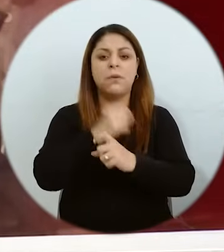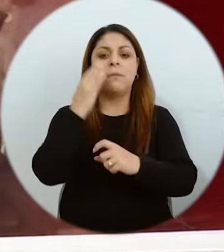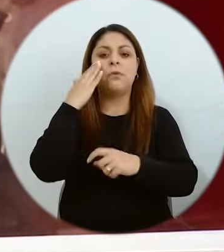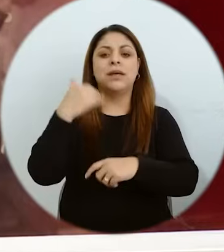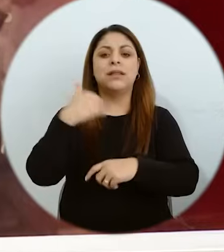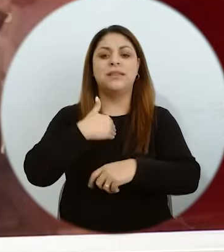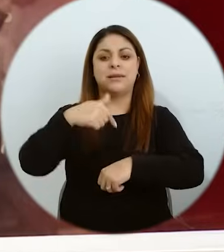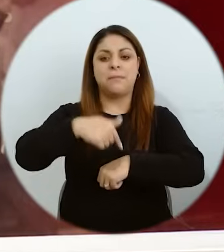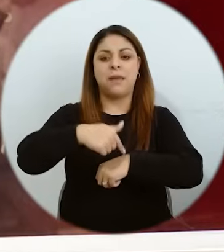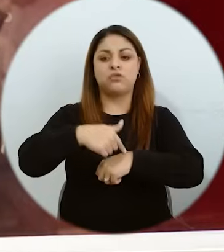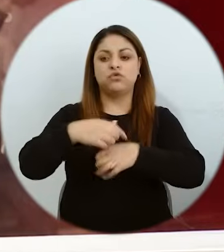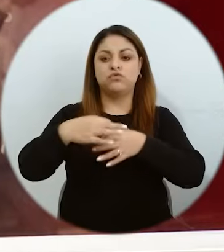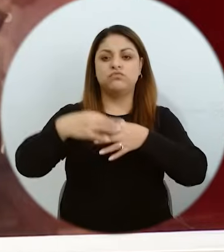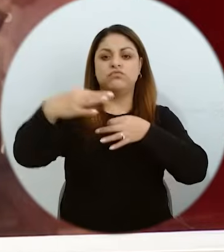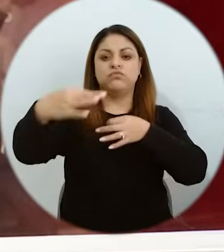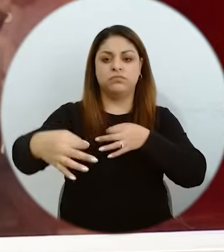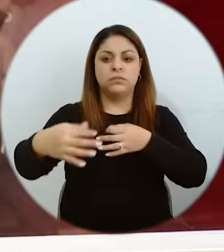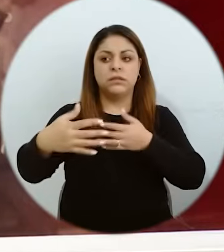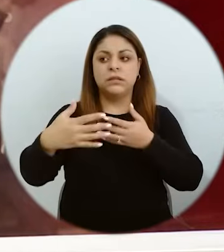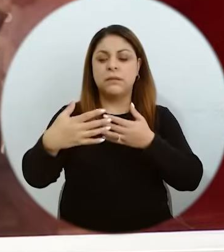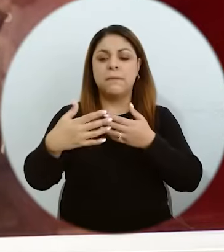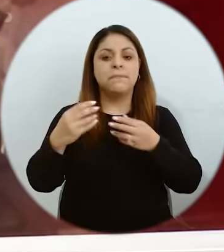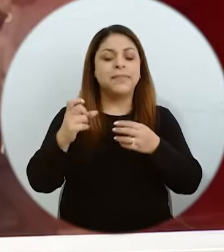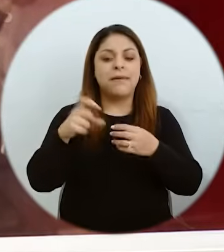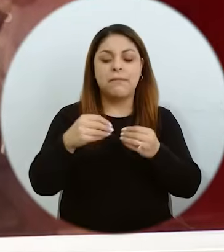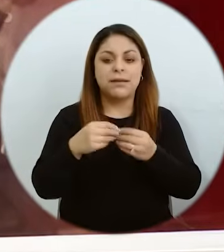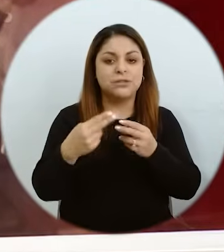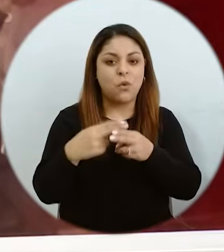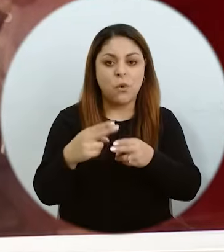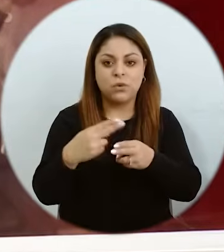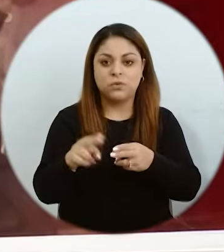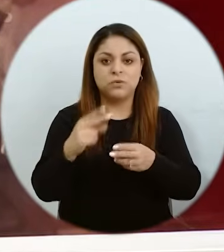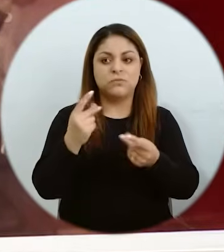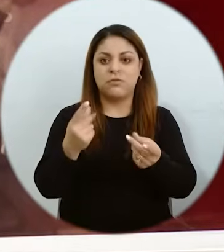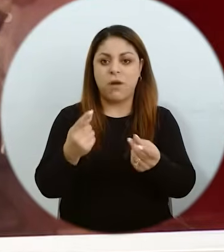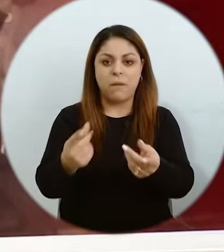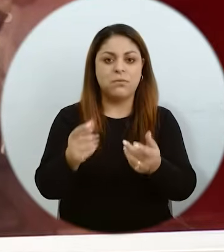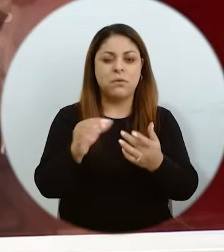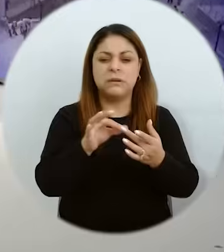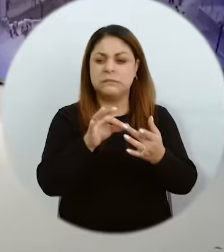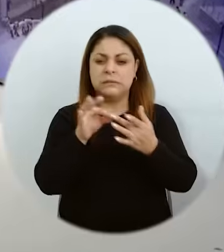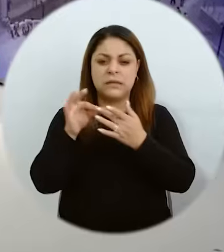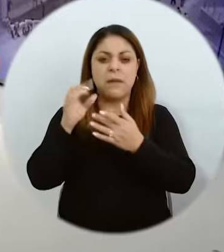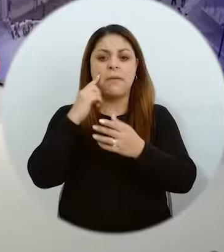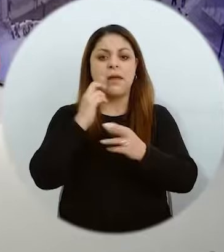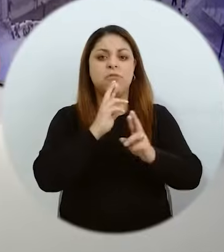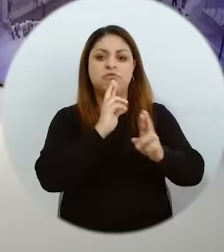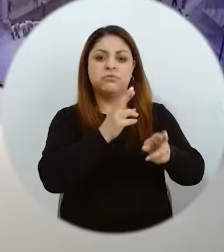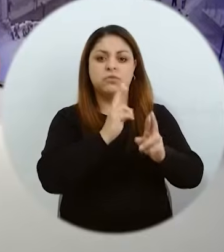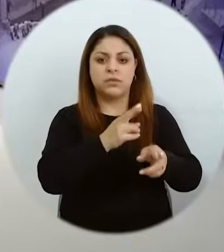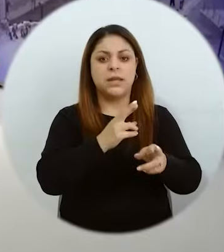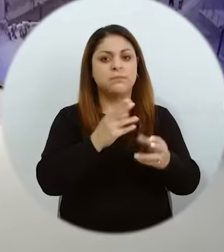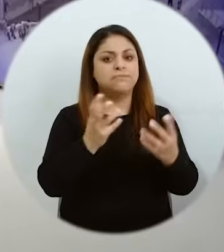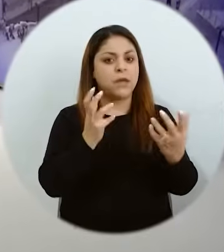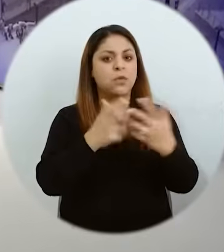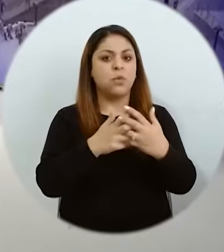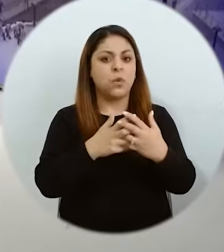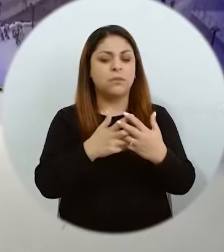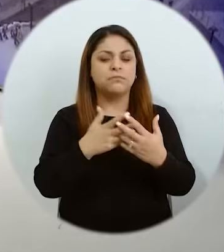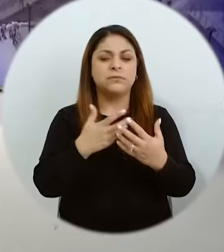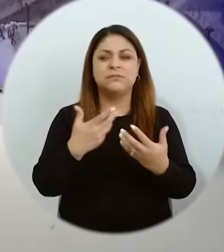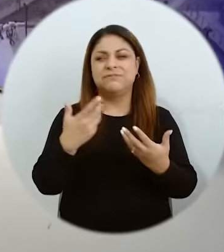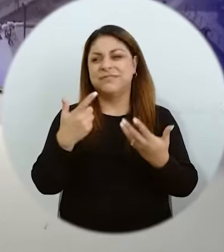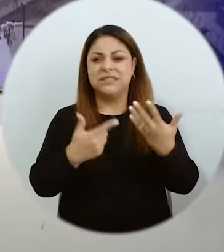además requiere plazos especializados, plazos más cortos para responderle de manera adecuada a esta